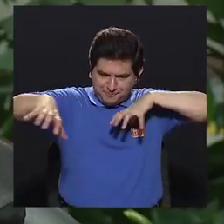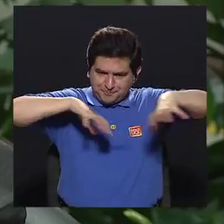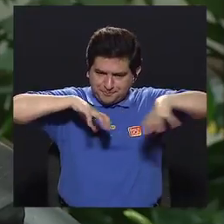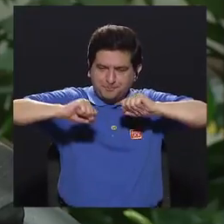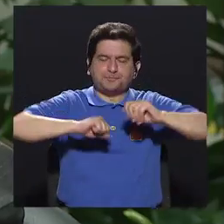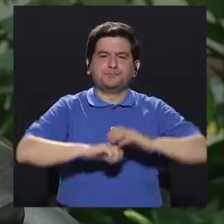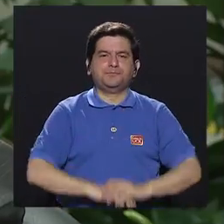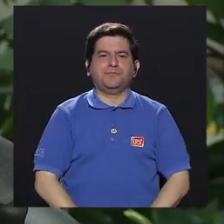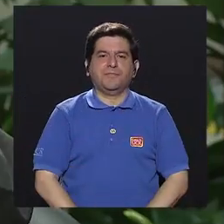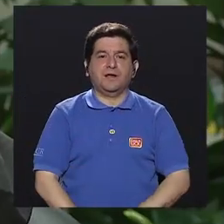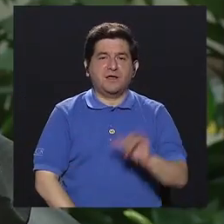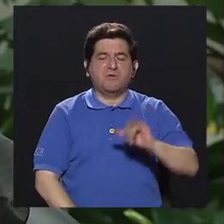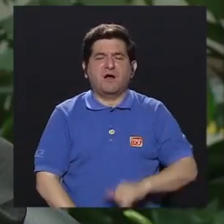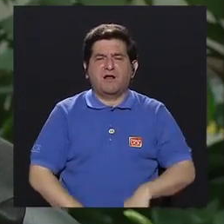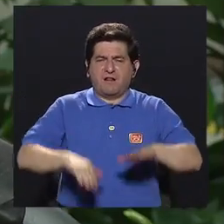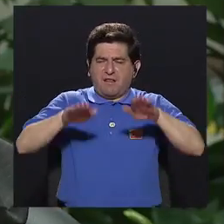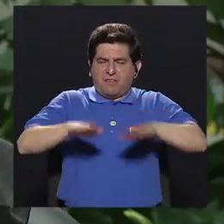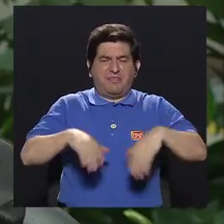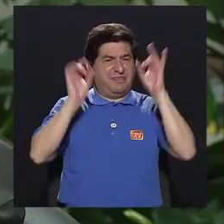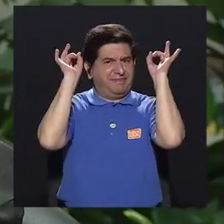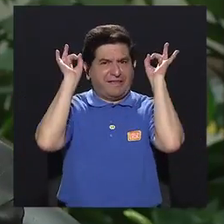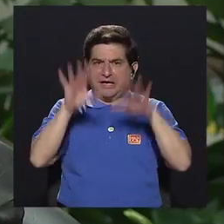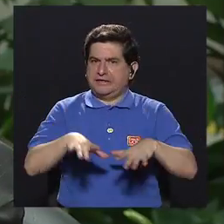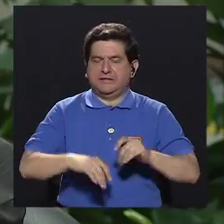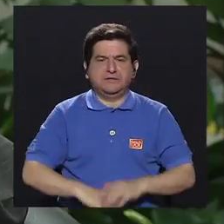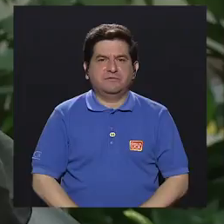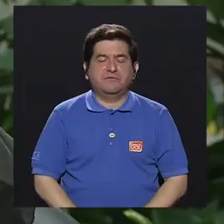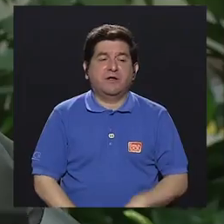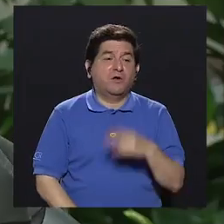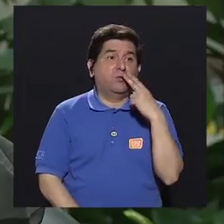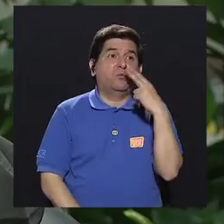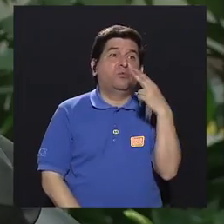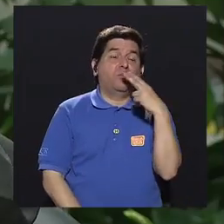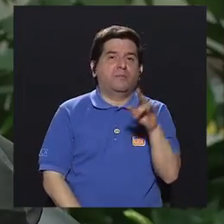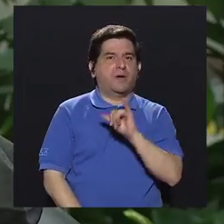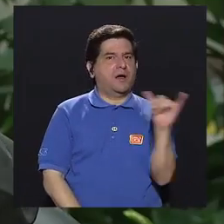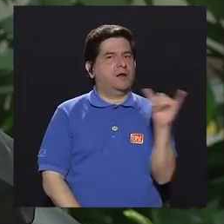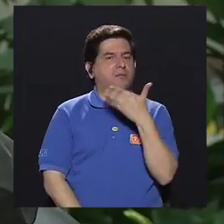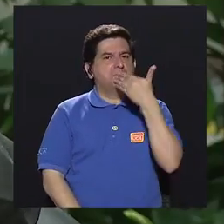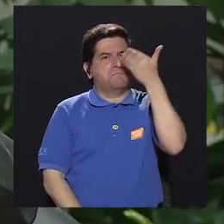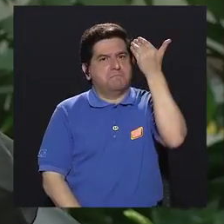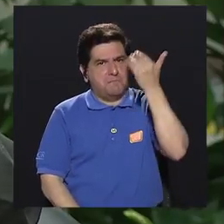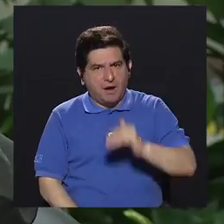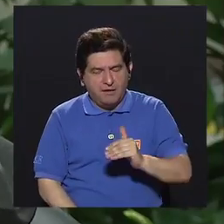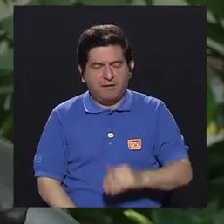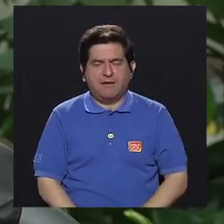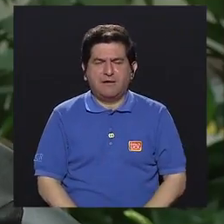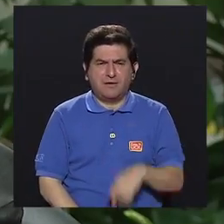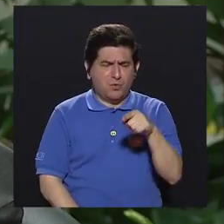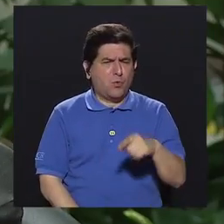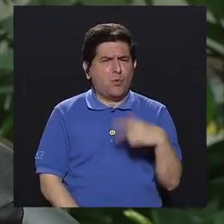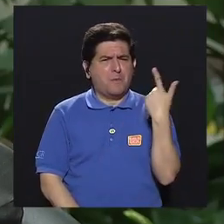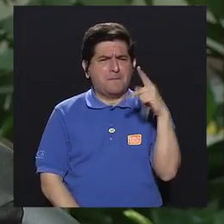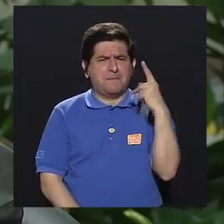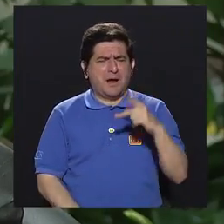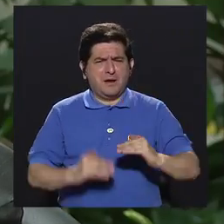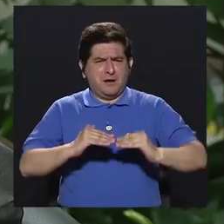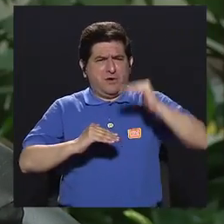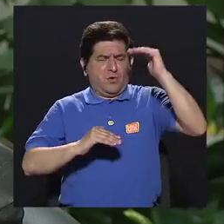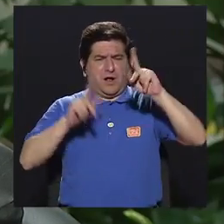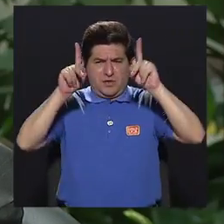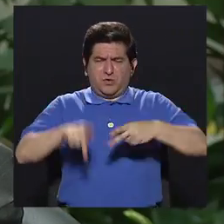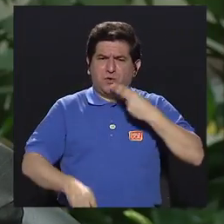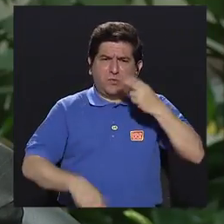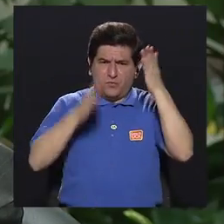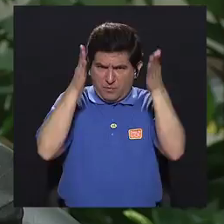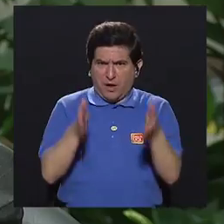moviendo, ¿verdad? Uh-huh. El sedentarismo es fatal para esto. El fumar también tiene un alto nivel de riesgo a las personas que